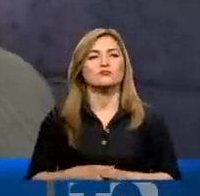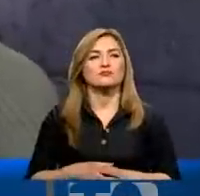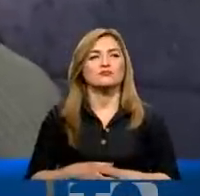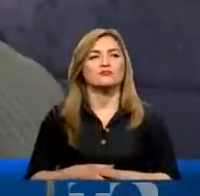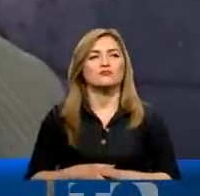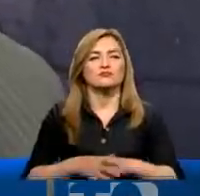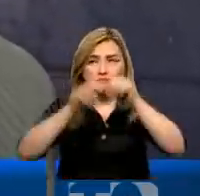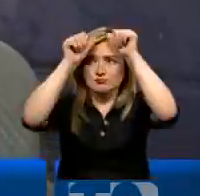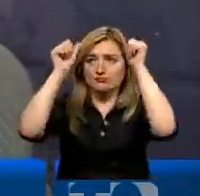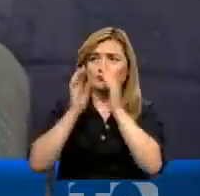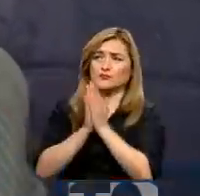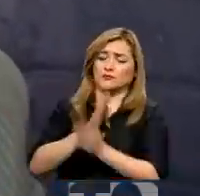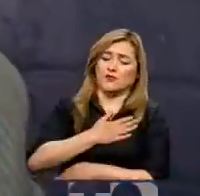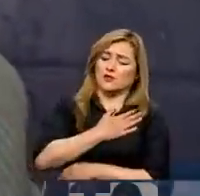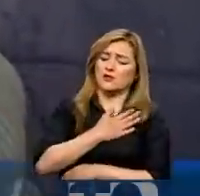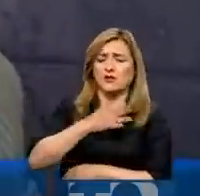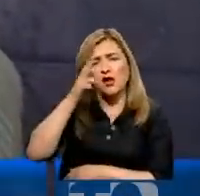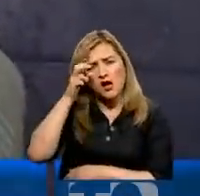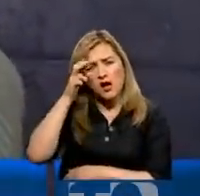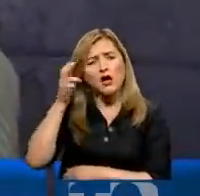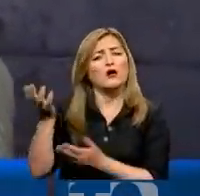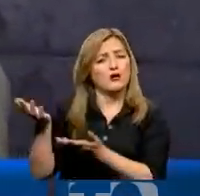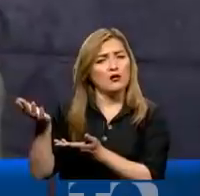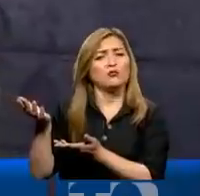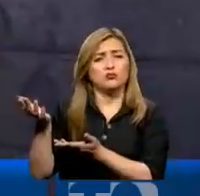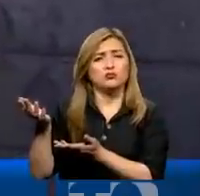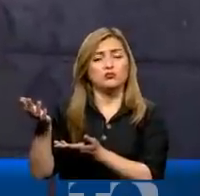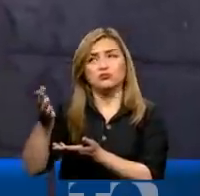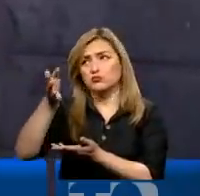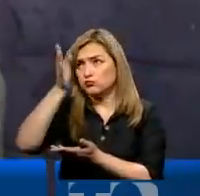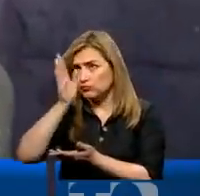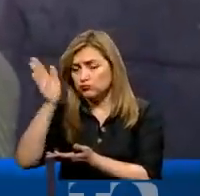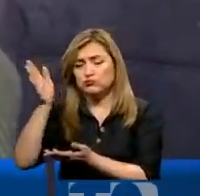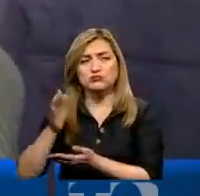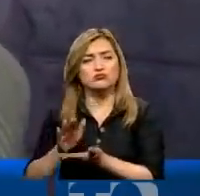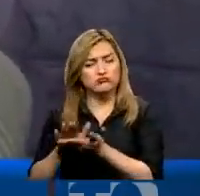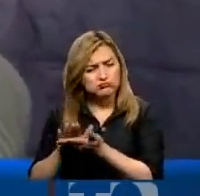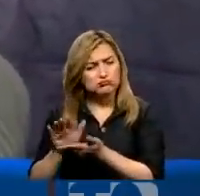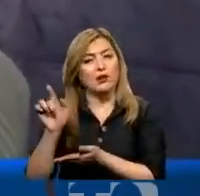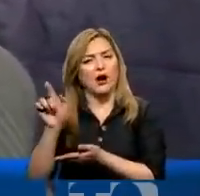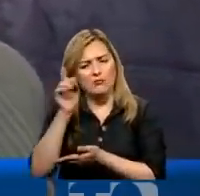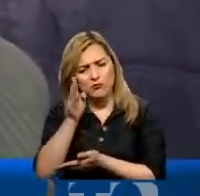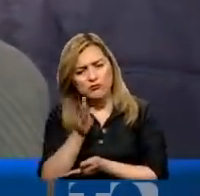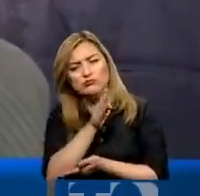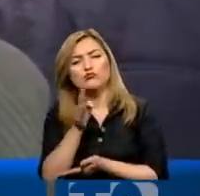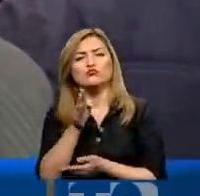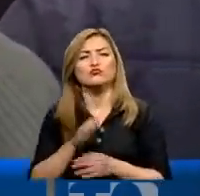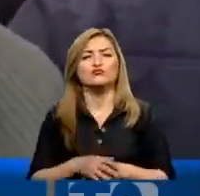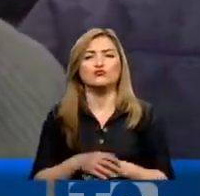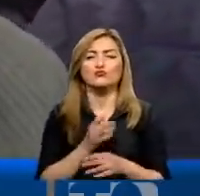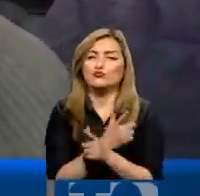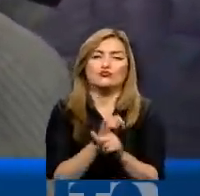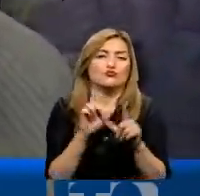en la Virgen Santísima, lo que es ella, redentora de Dios, y ella es la que nos bendice, nos libra y